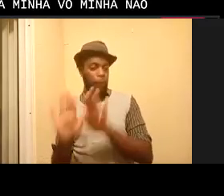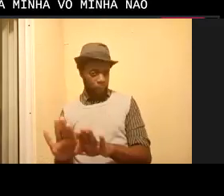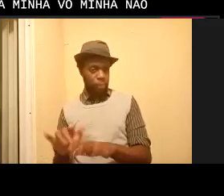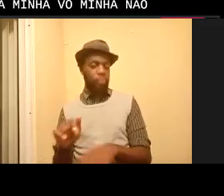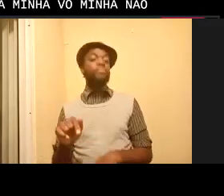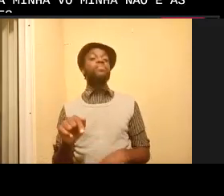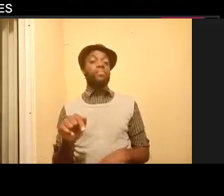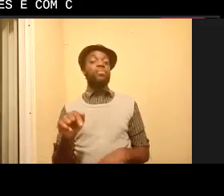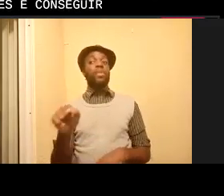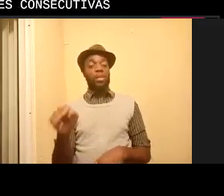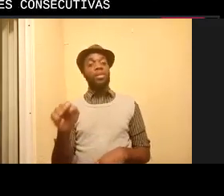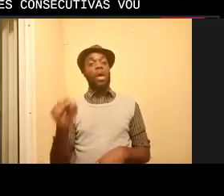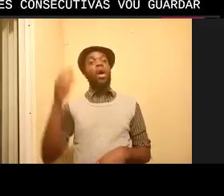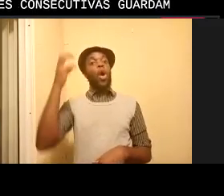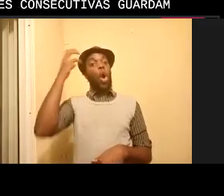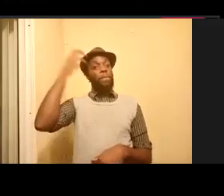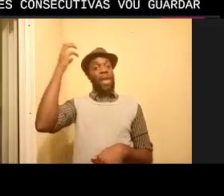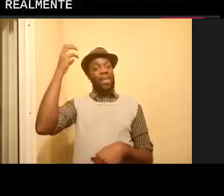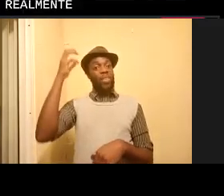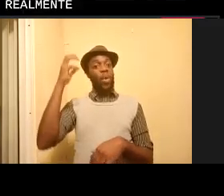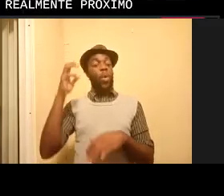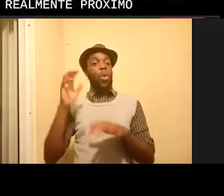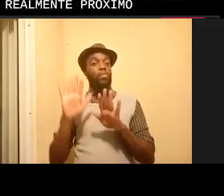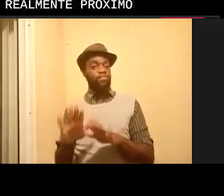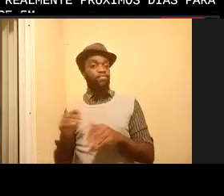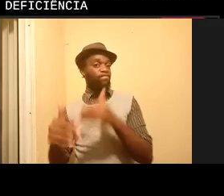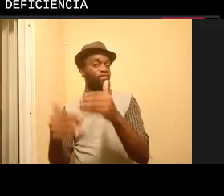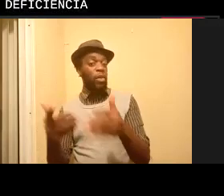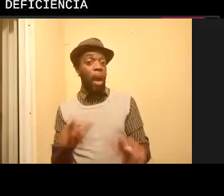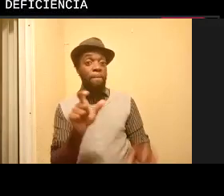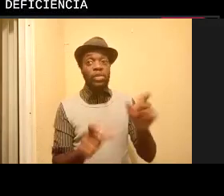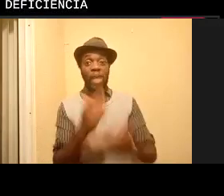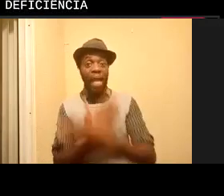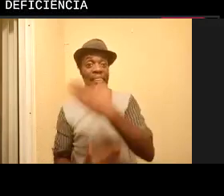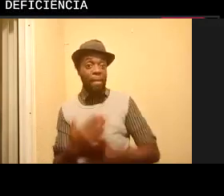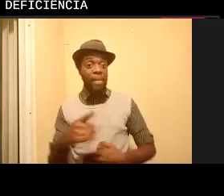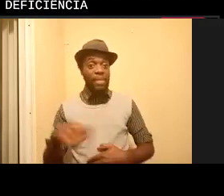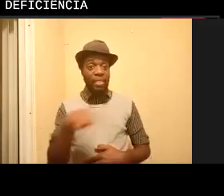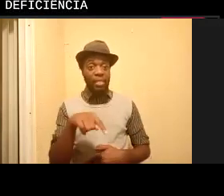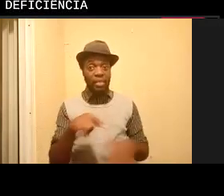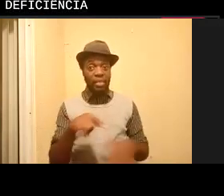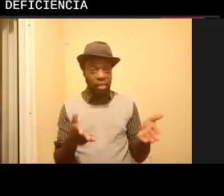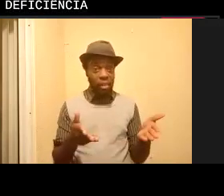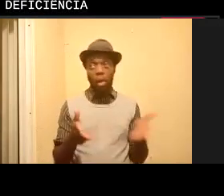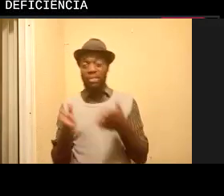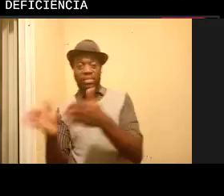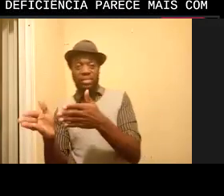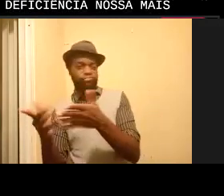pero obviamente para las mujeres con discapacidad pues acceder a esto es más complicado porque por